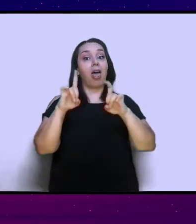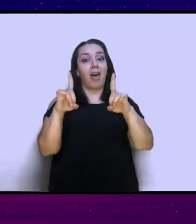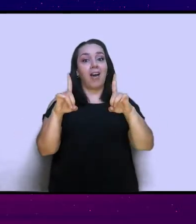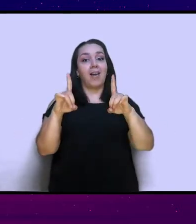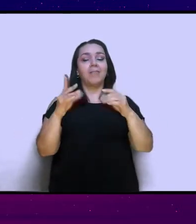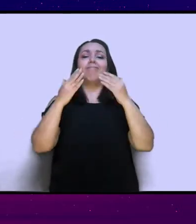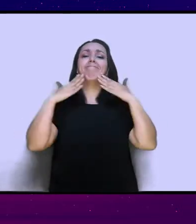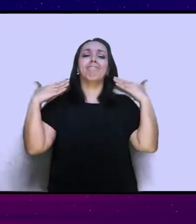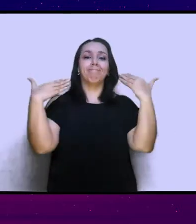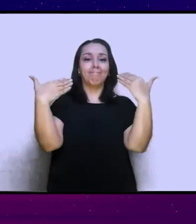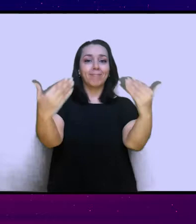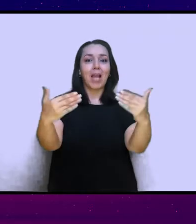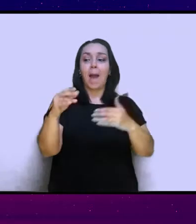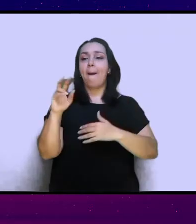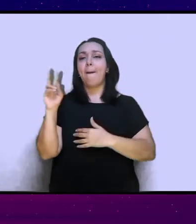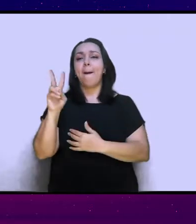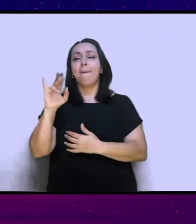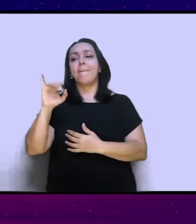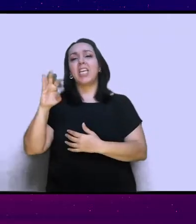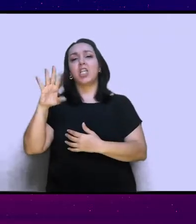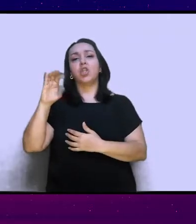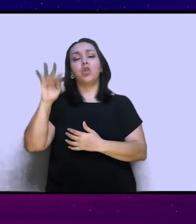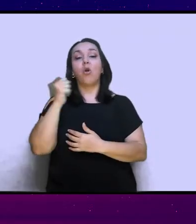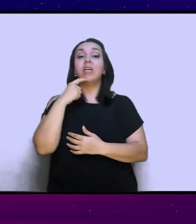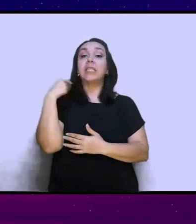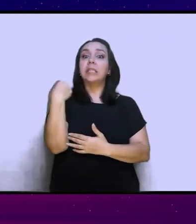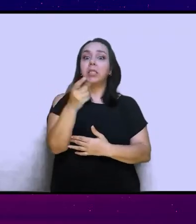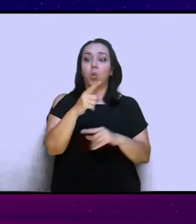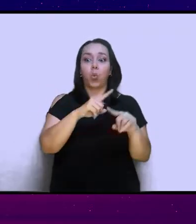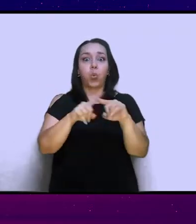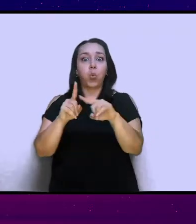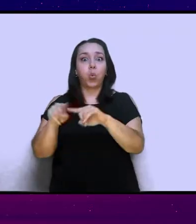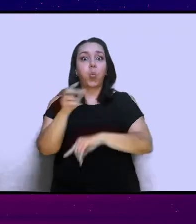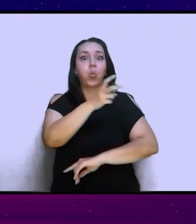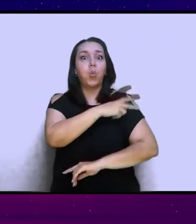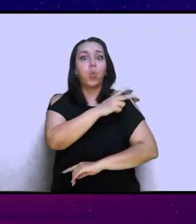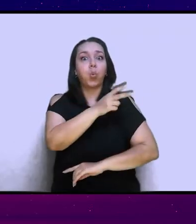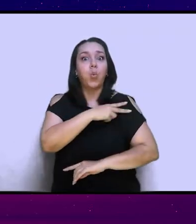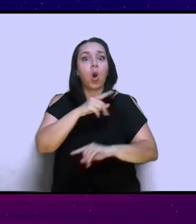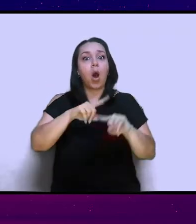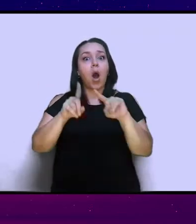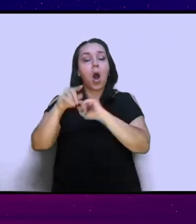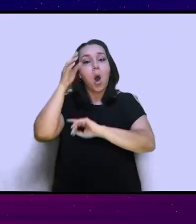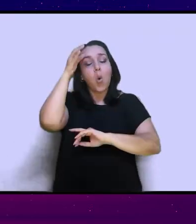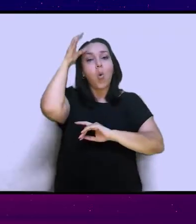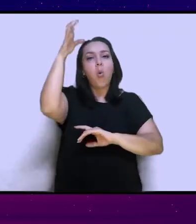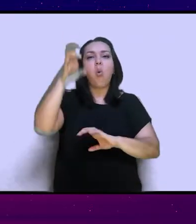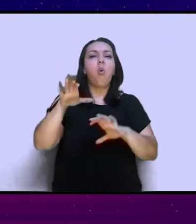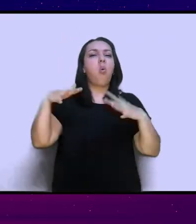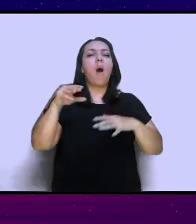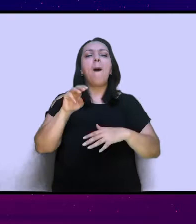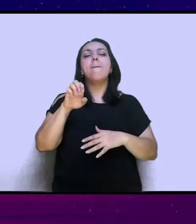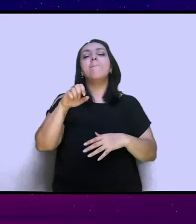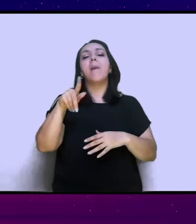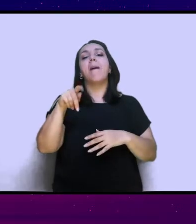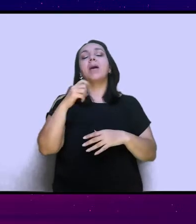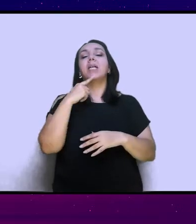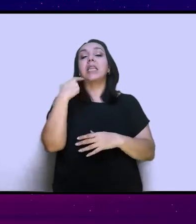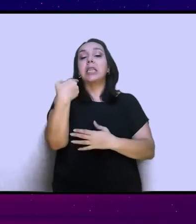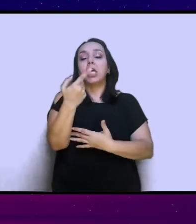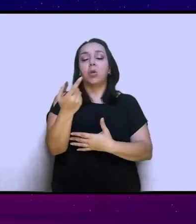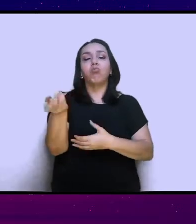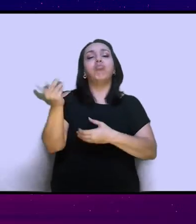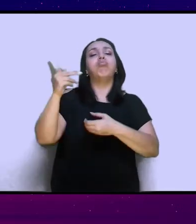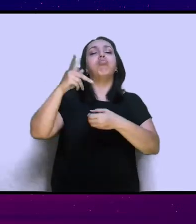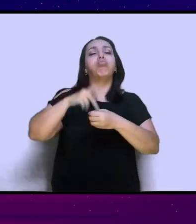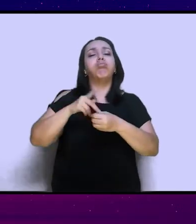educativa. Agradecemos a don Víctor, jefe de Educación Intercultural del Ministerio de Educación Pública, su participación en